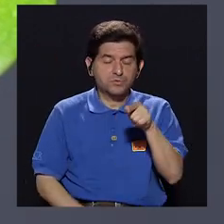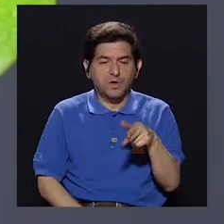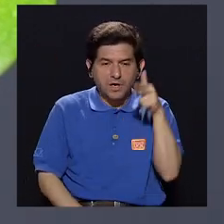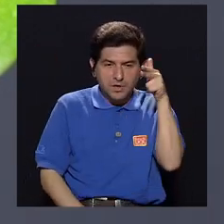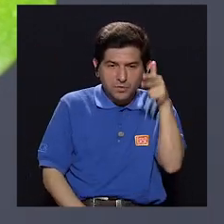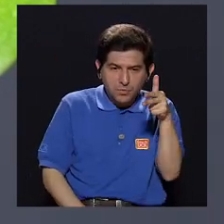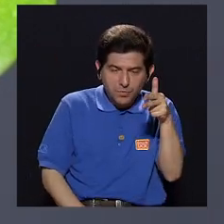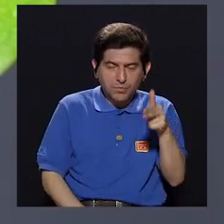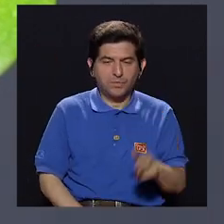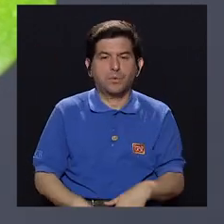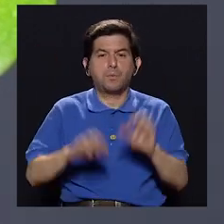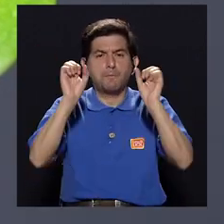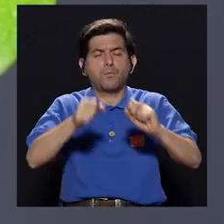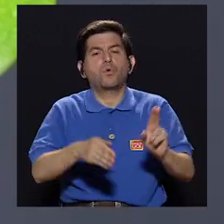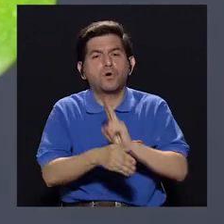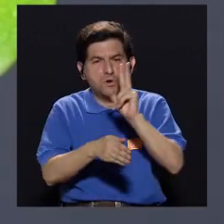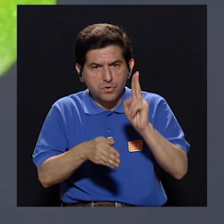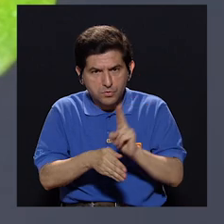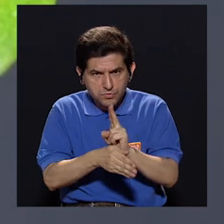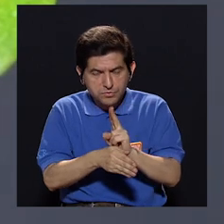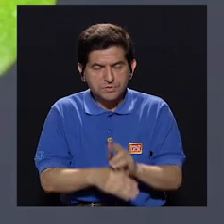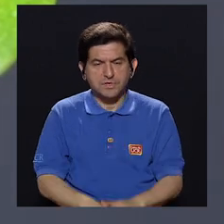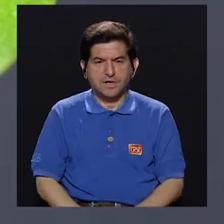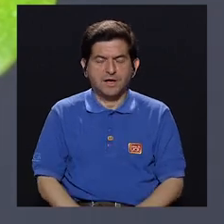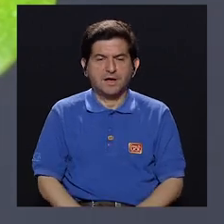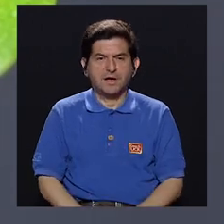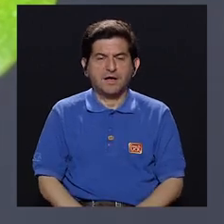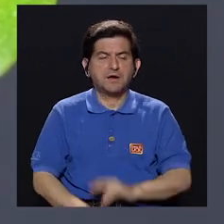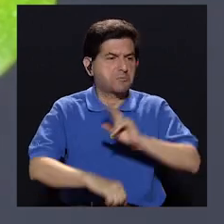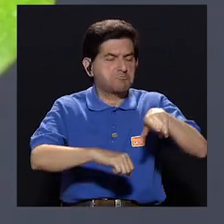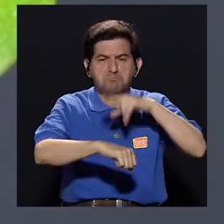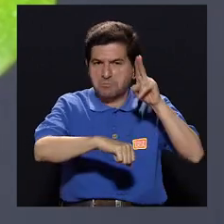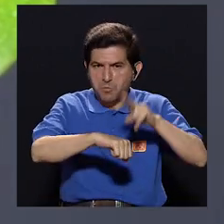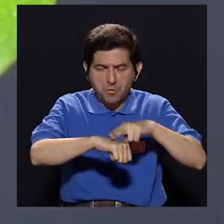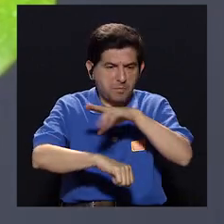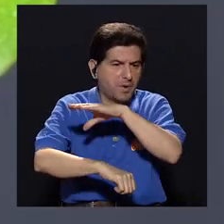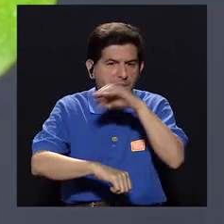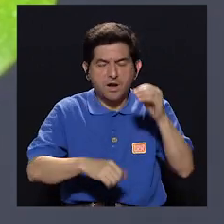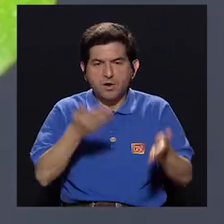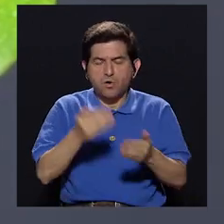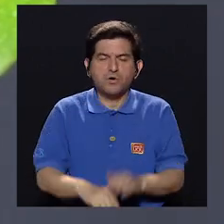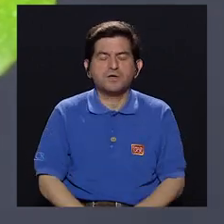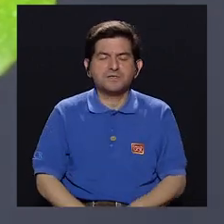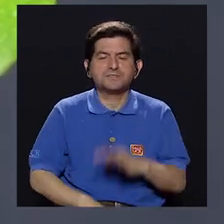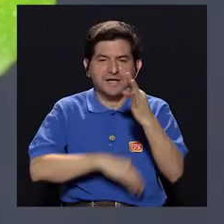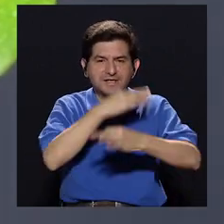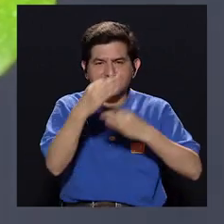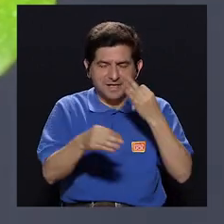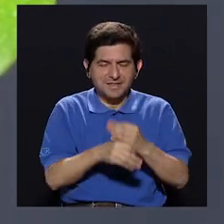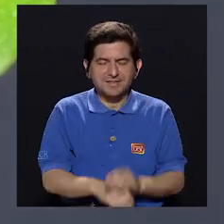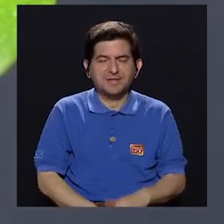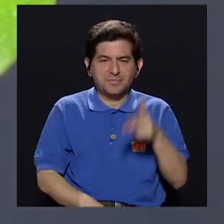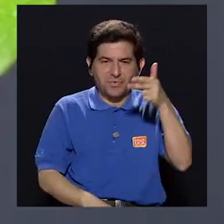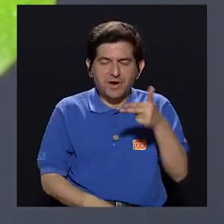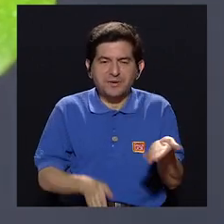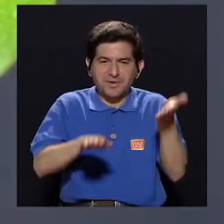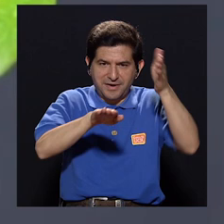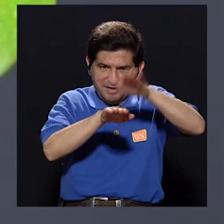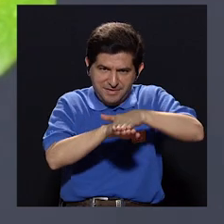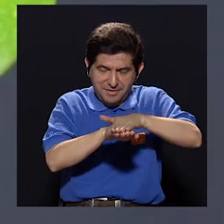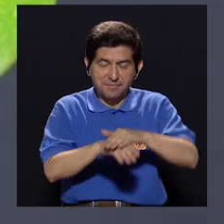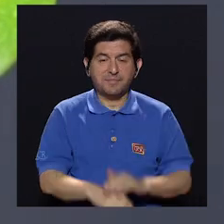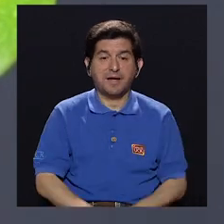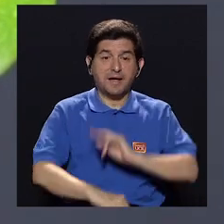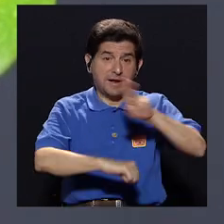e puedes usar tanto cámar cámaras regulares como cámaras trampa la ventaja de las cámaras